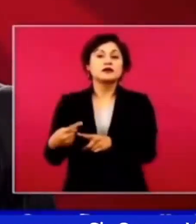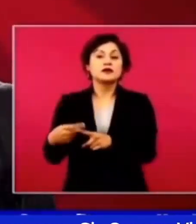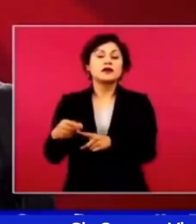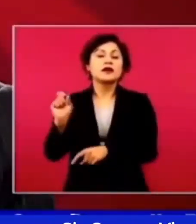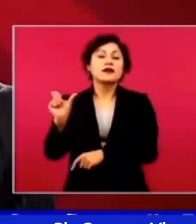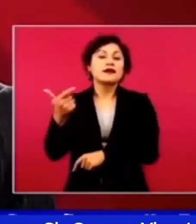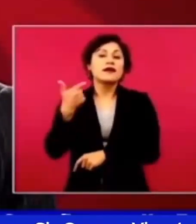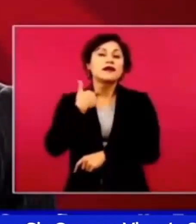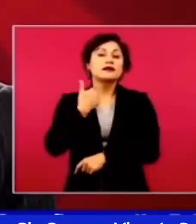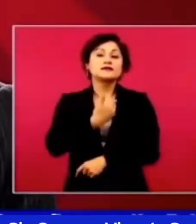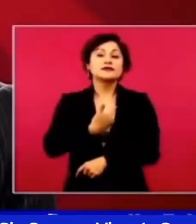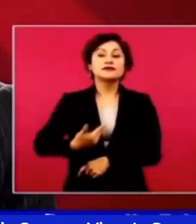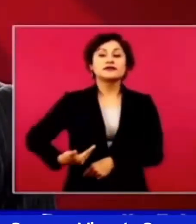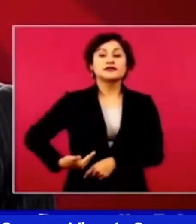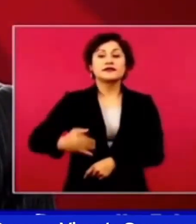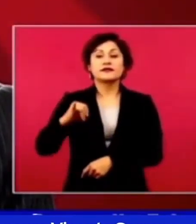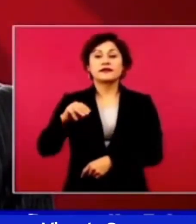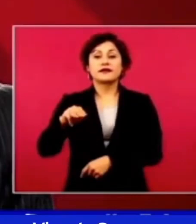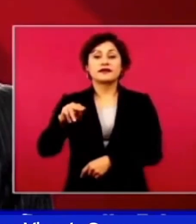INE,